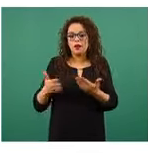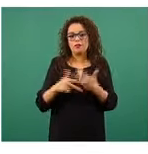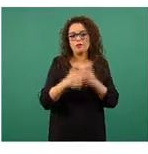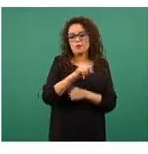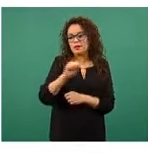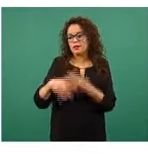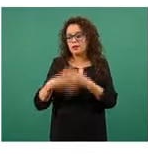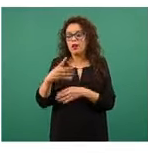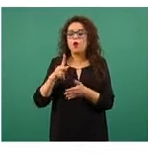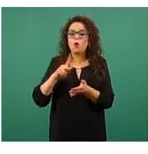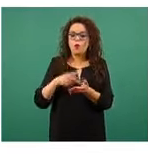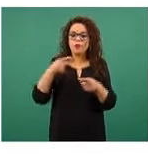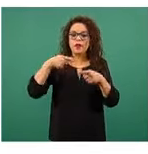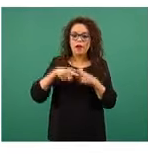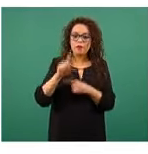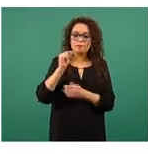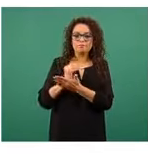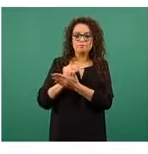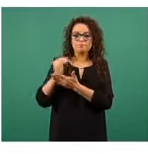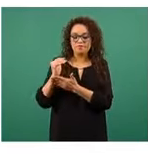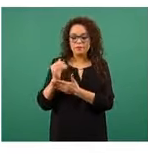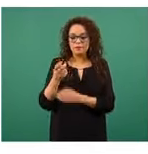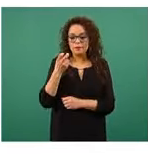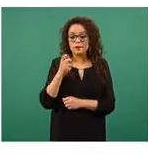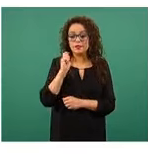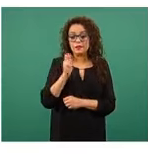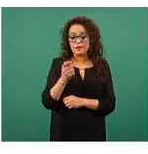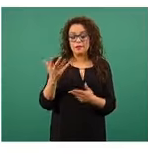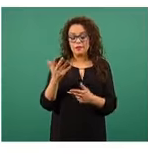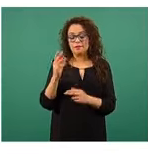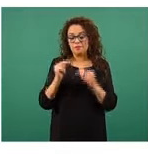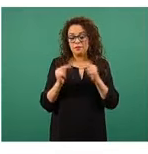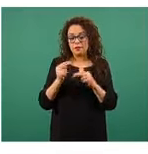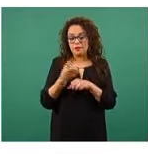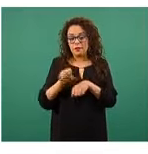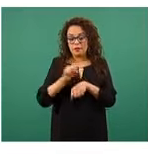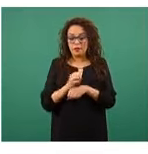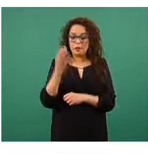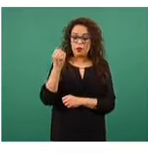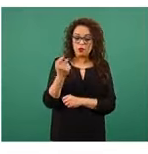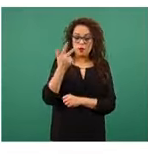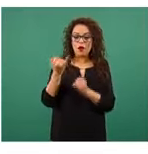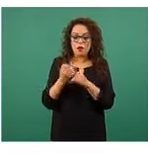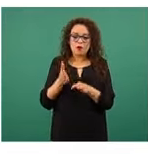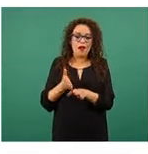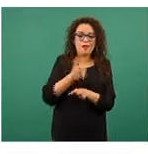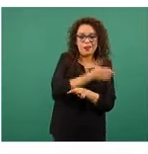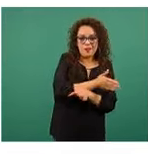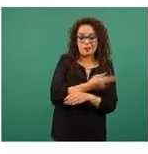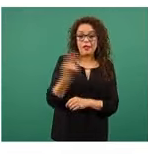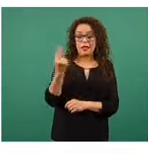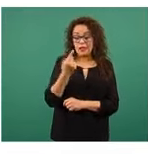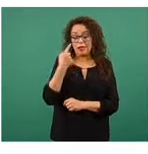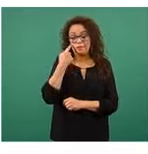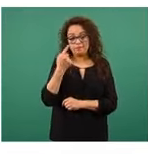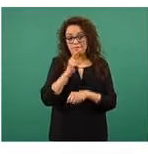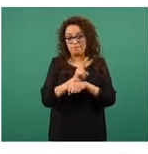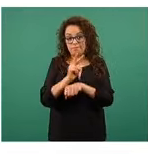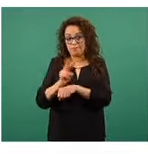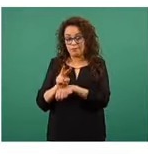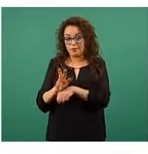nuevamente incrementos que los ponen al nivel de la semana 9, la semana 8. Entonces hay que tener cuidado para que este